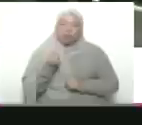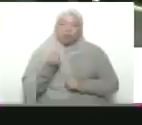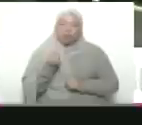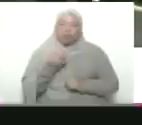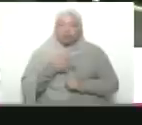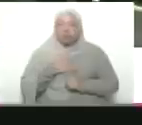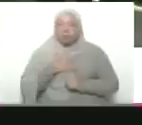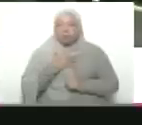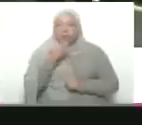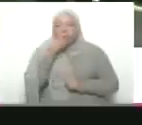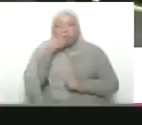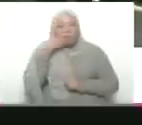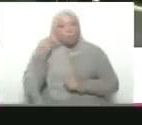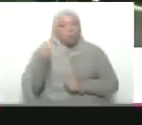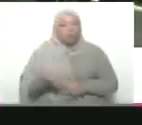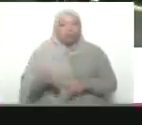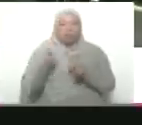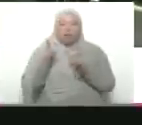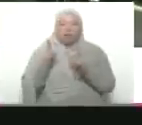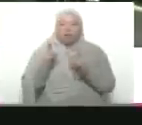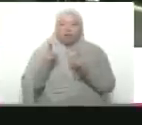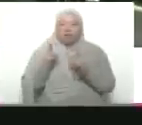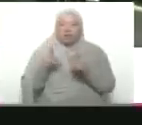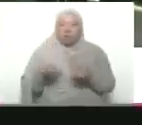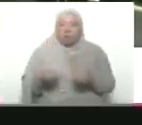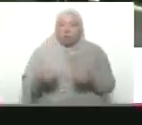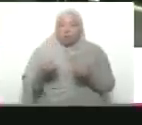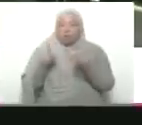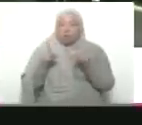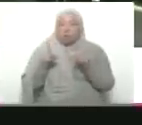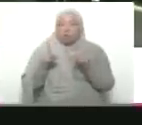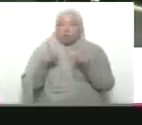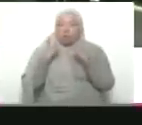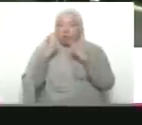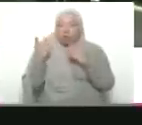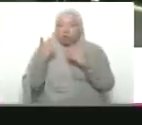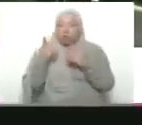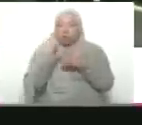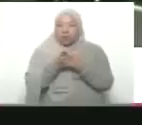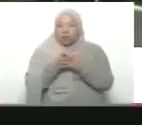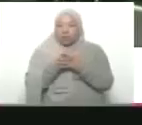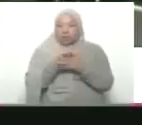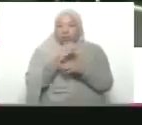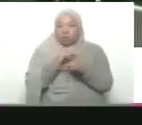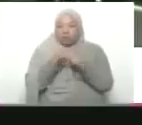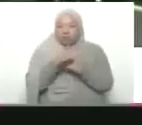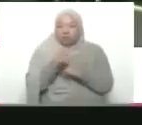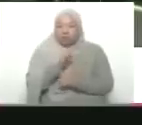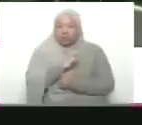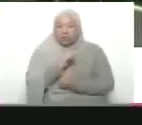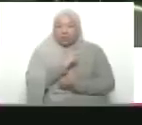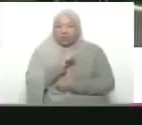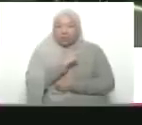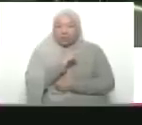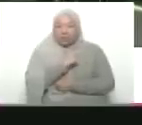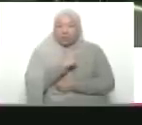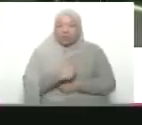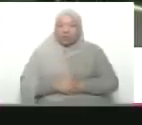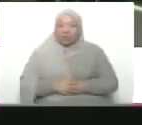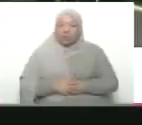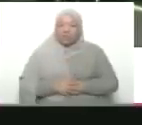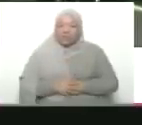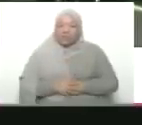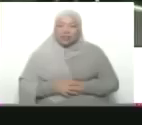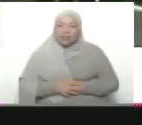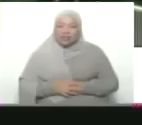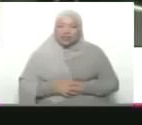la oportunidad Ernesto Villegas que venga Ernesto Villegas se asustó Javier chico que venga